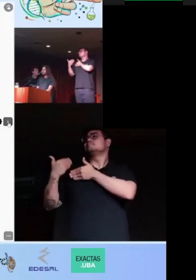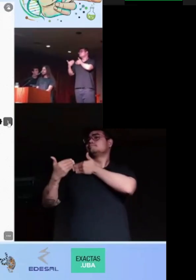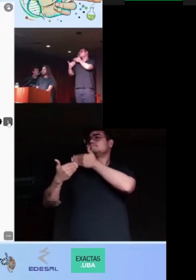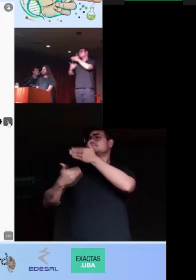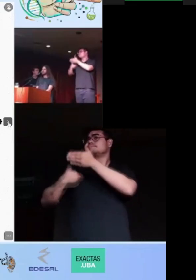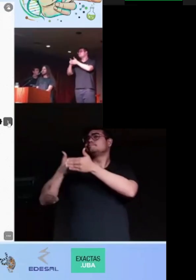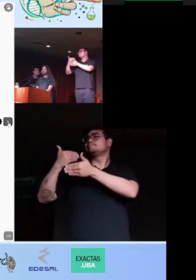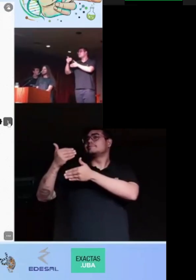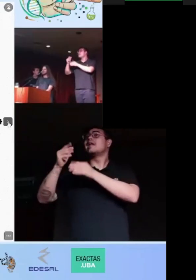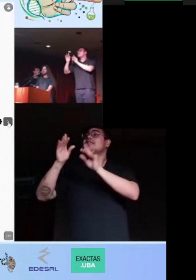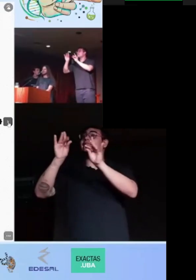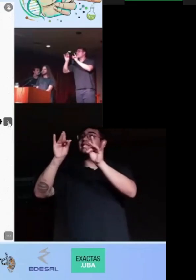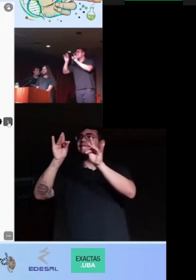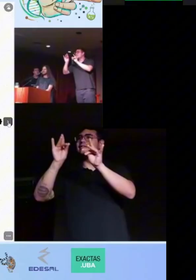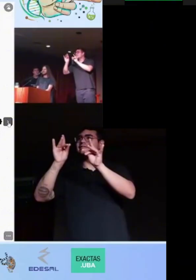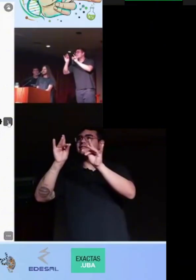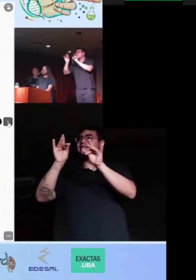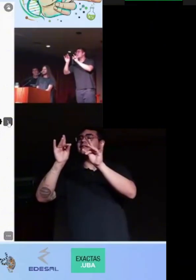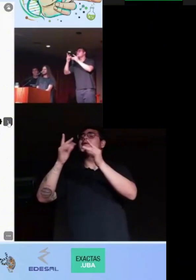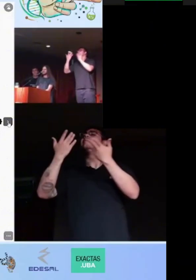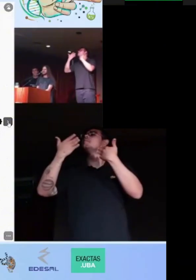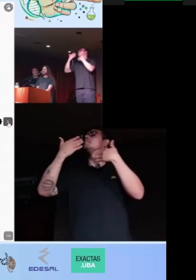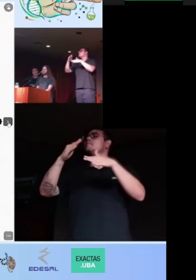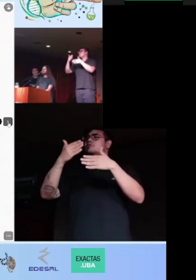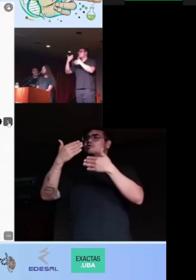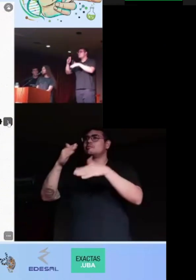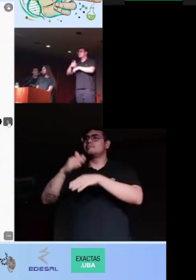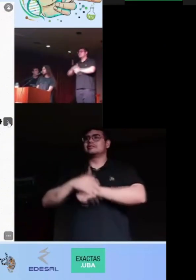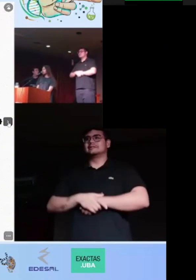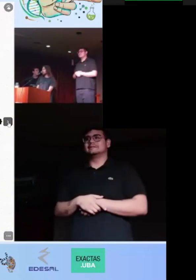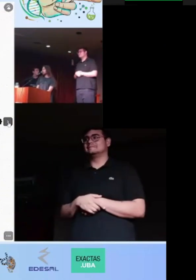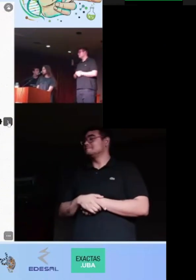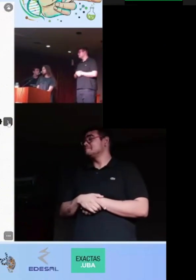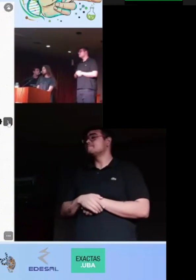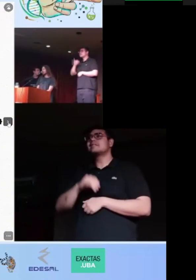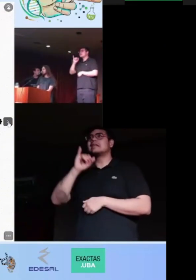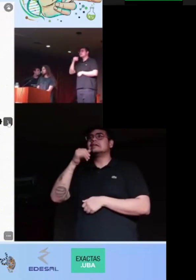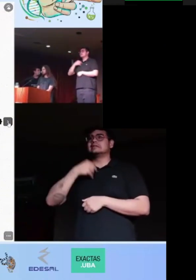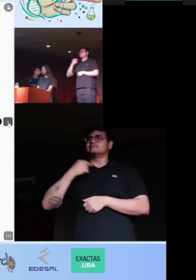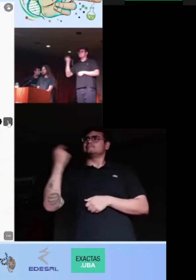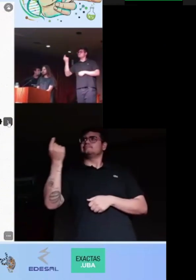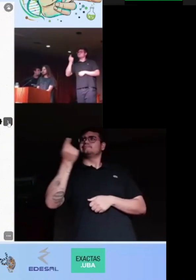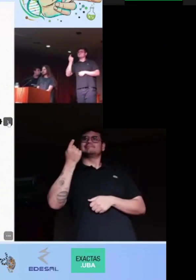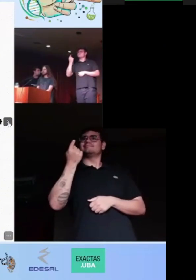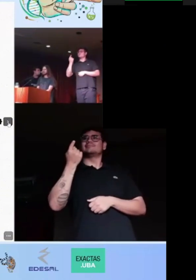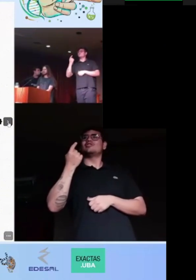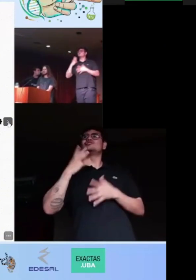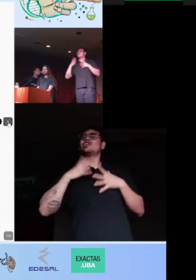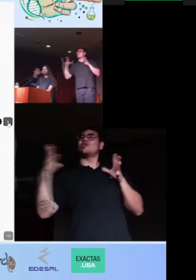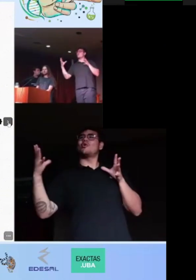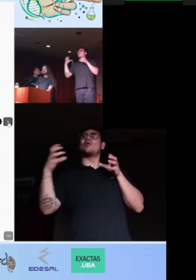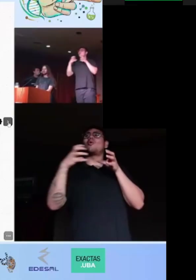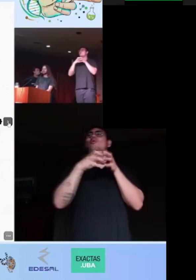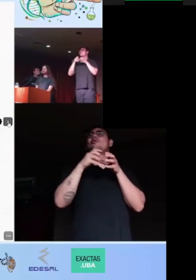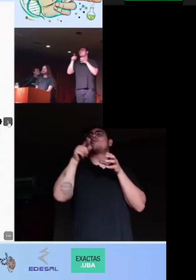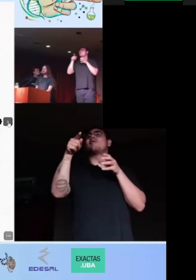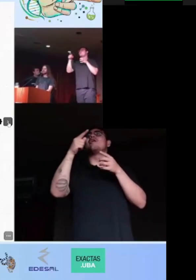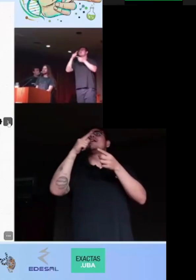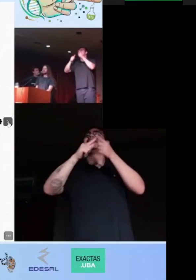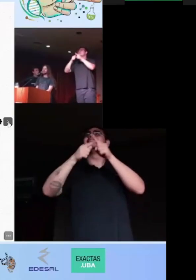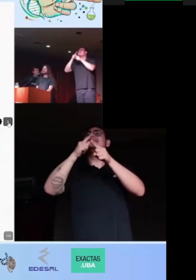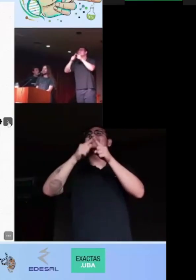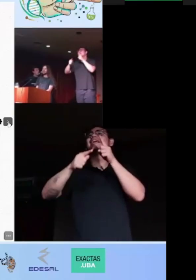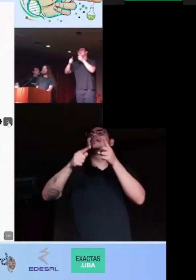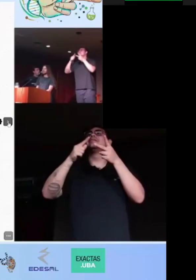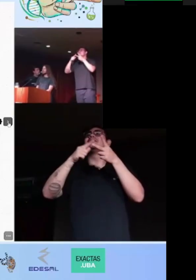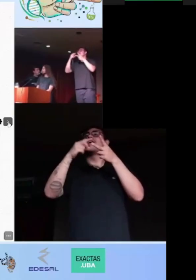complejo. eh, Hemos sido muy acompañados tanto por Aldo, por Betty, por las intérpretes. Como decía Miriam, nosotros